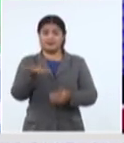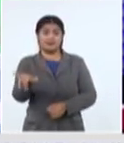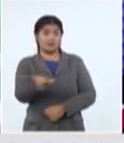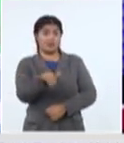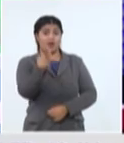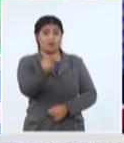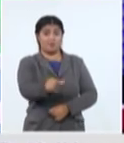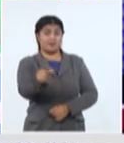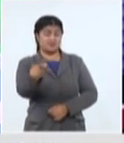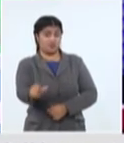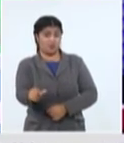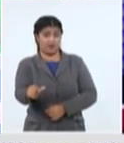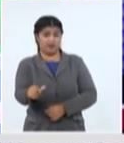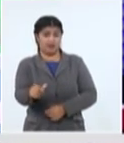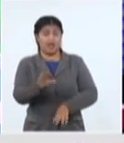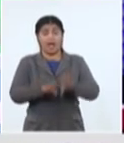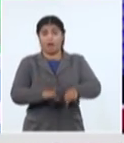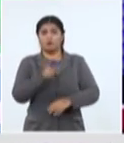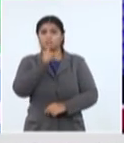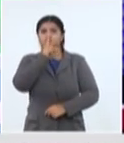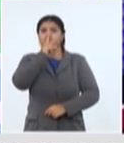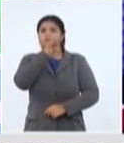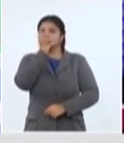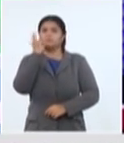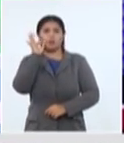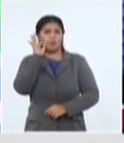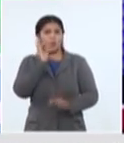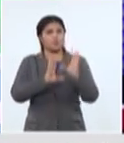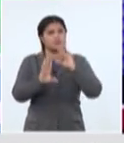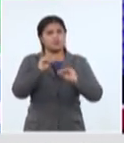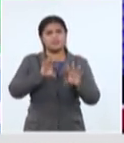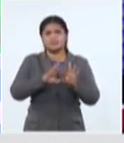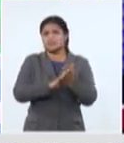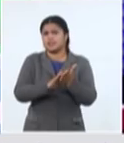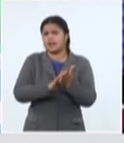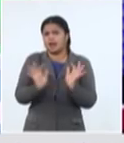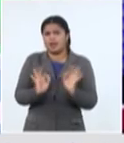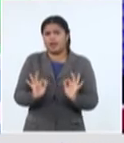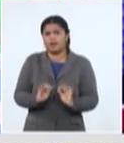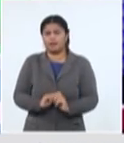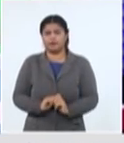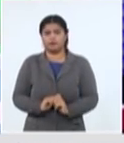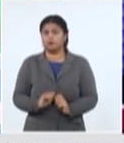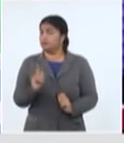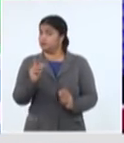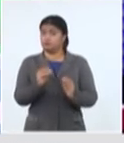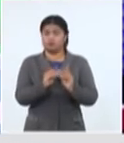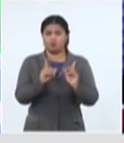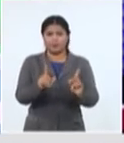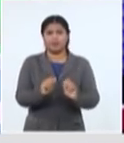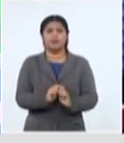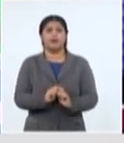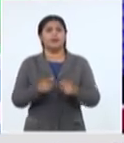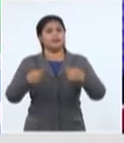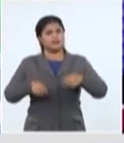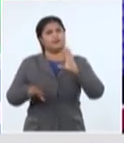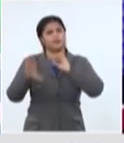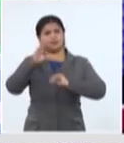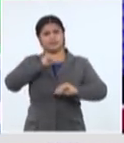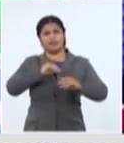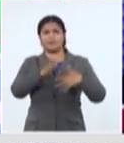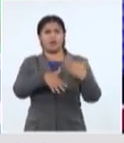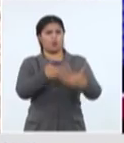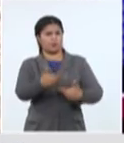de afrontamiento que la búsqueda de apoyo sobresale, y esto pues le da como fuerza para hacerse cargo